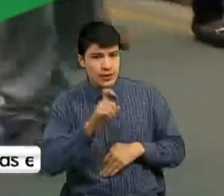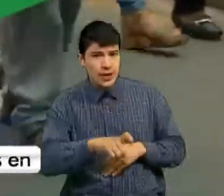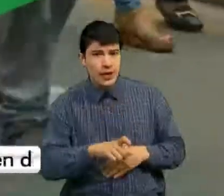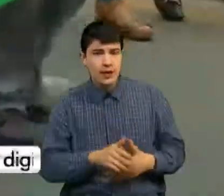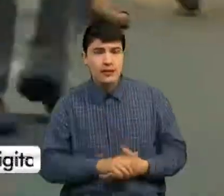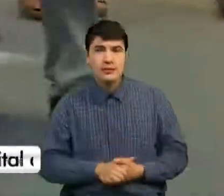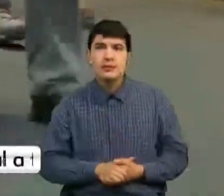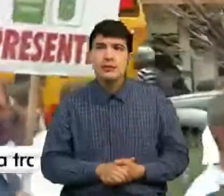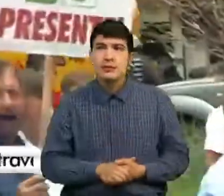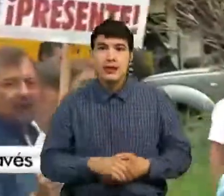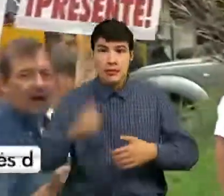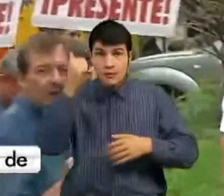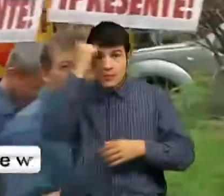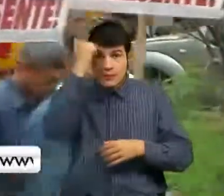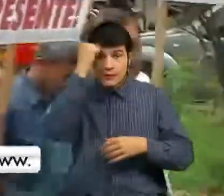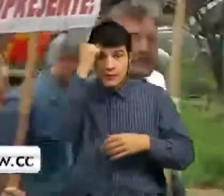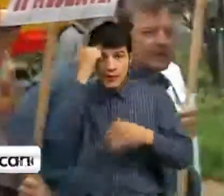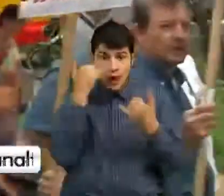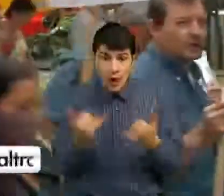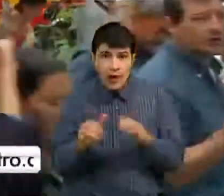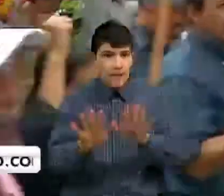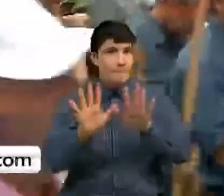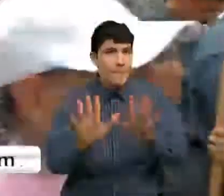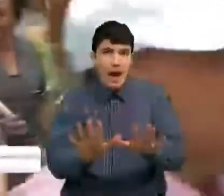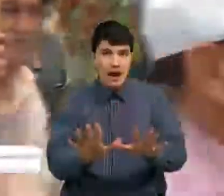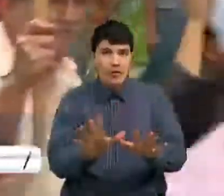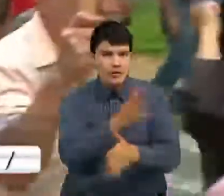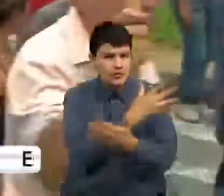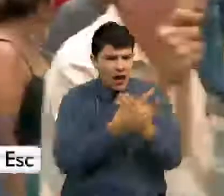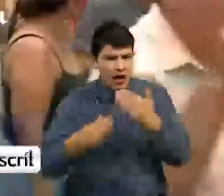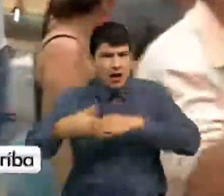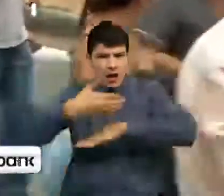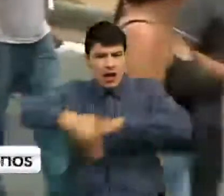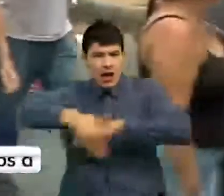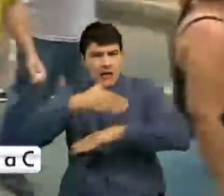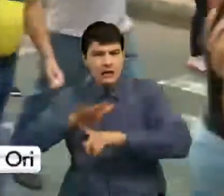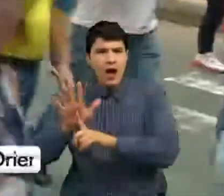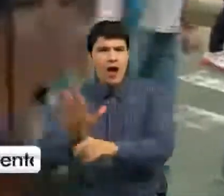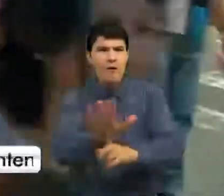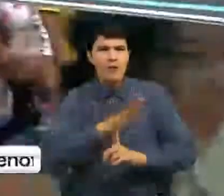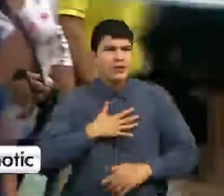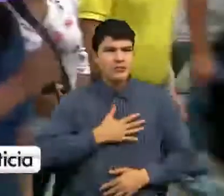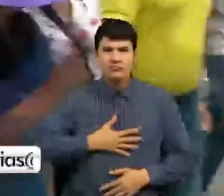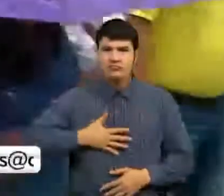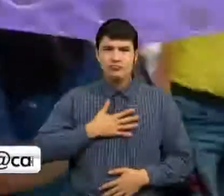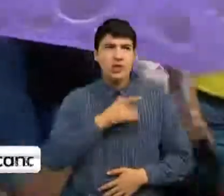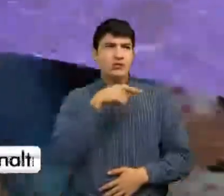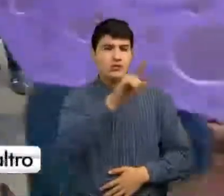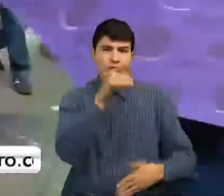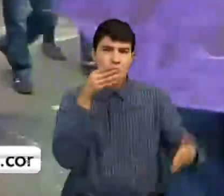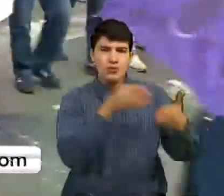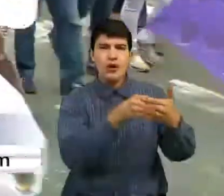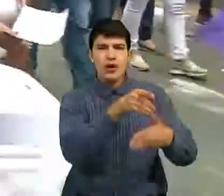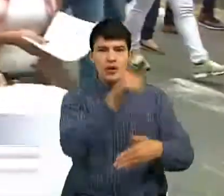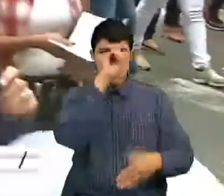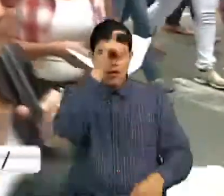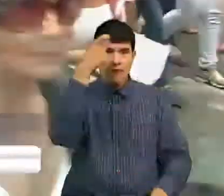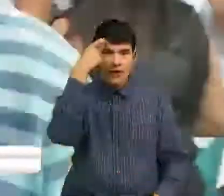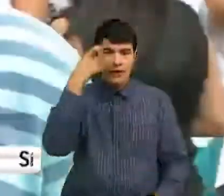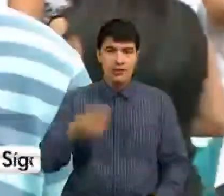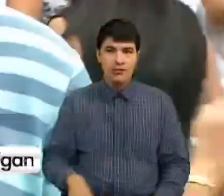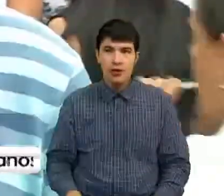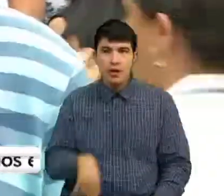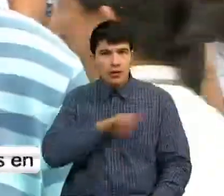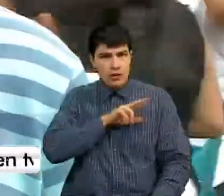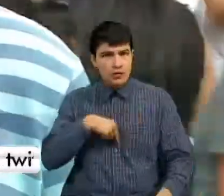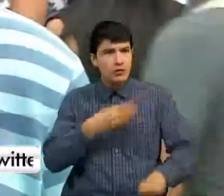Los educadores, que hoy suspendieron sus actividades, salieron a las calles a mostrar su inconformismo. Estamos